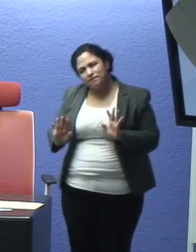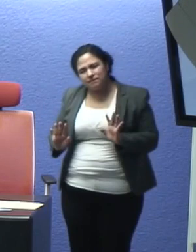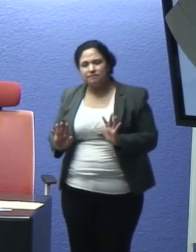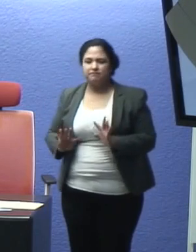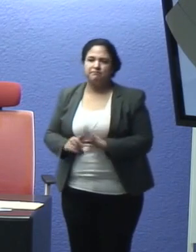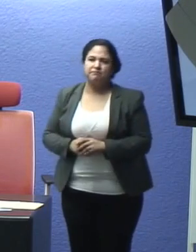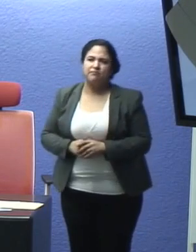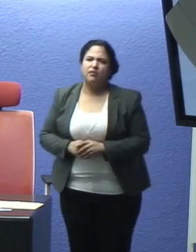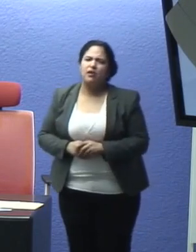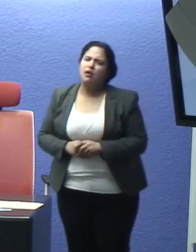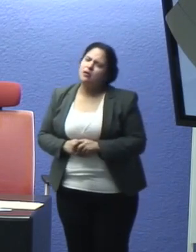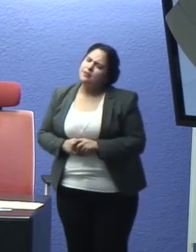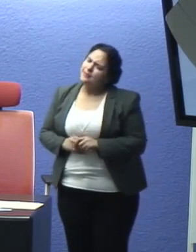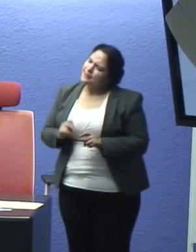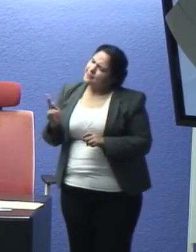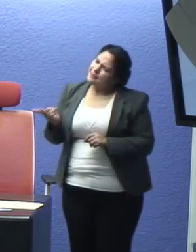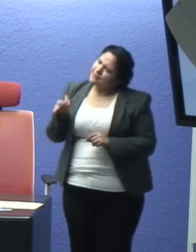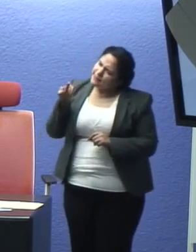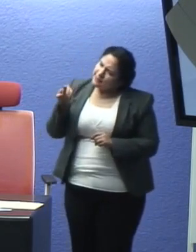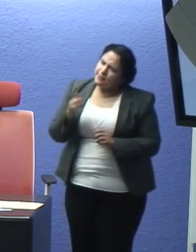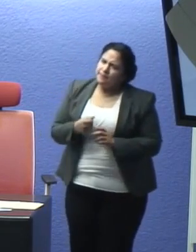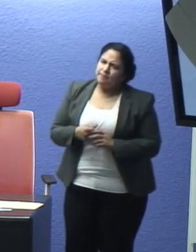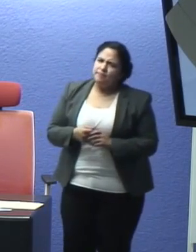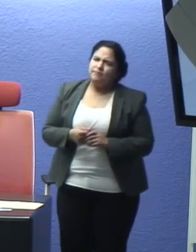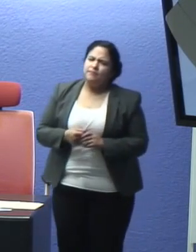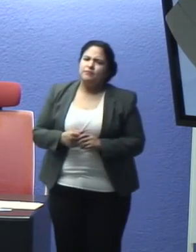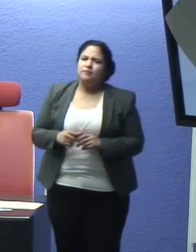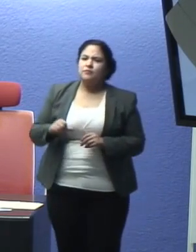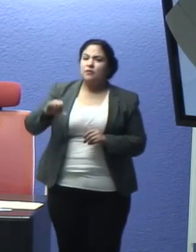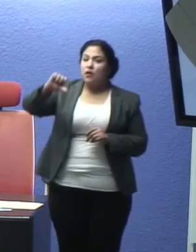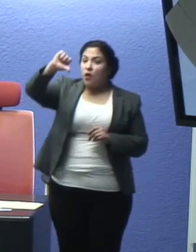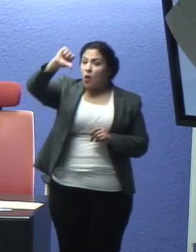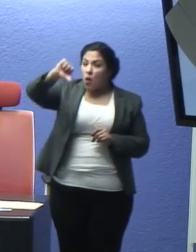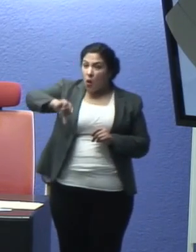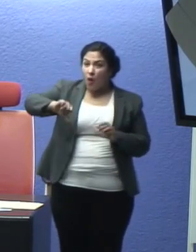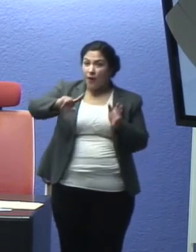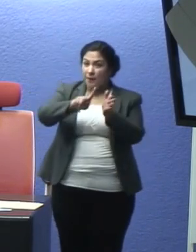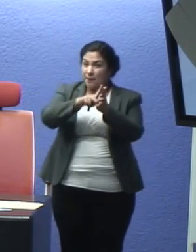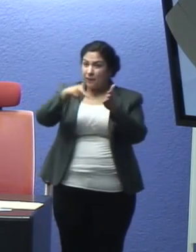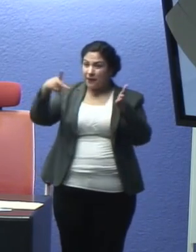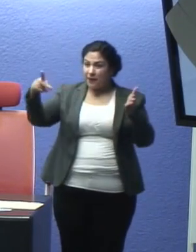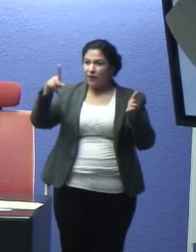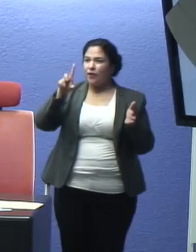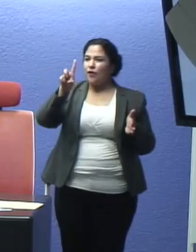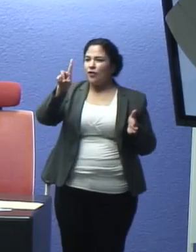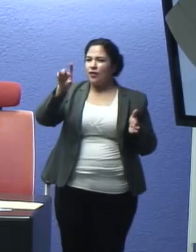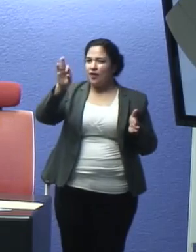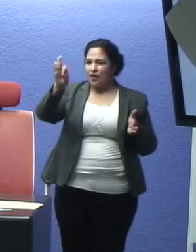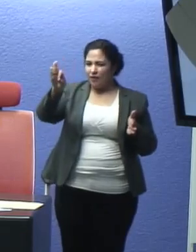espacio. Se está publicando hoy en la Gaceta del DF una ley